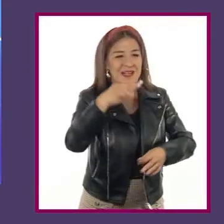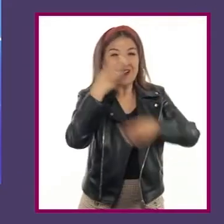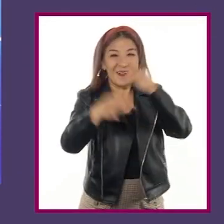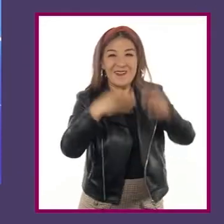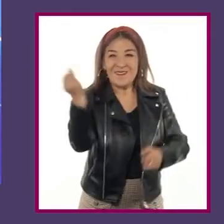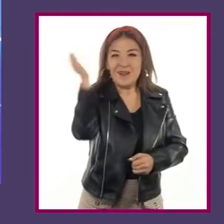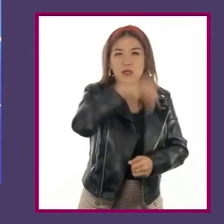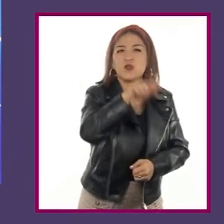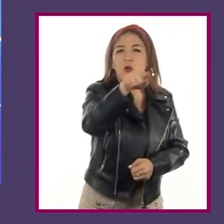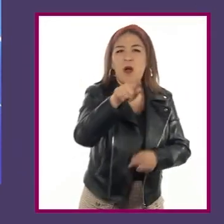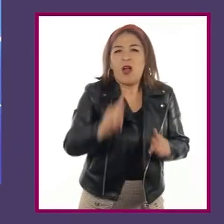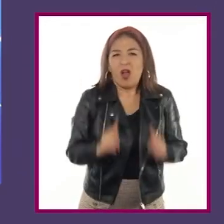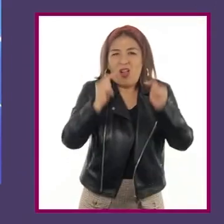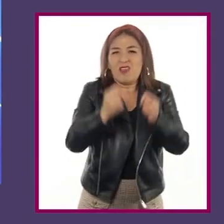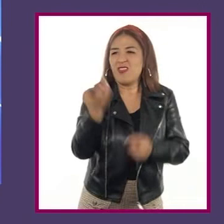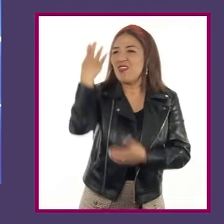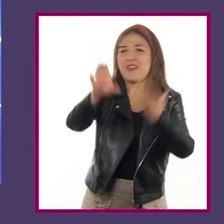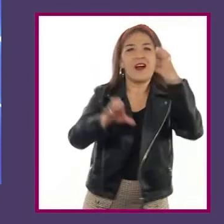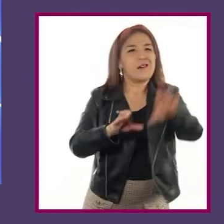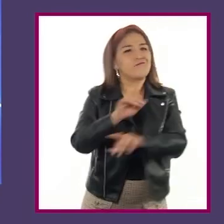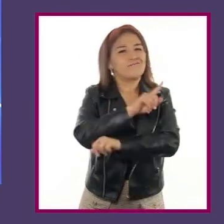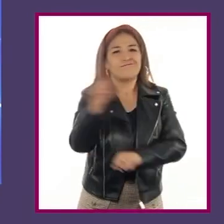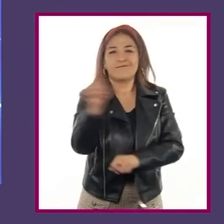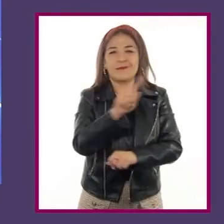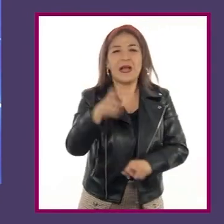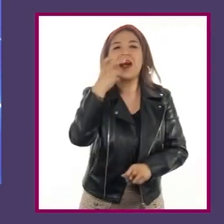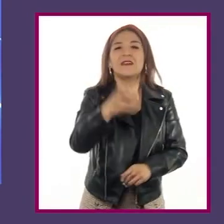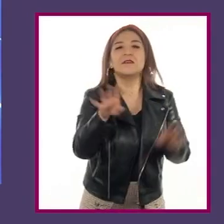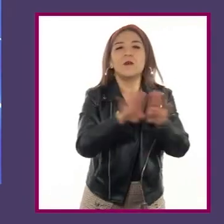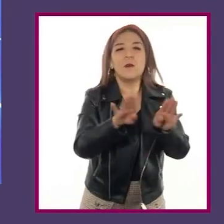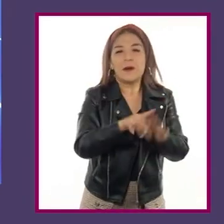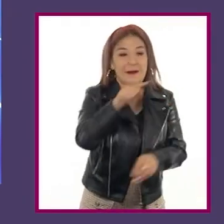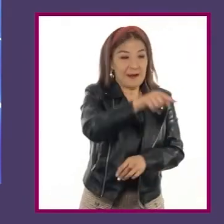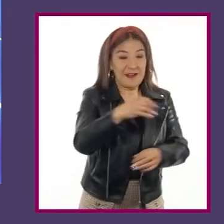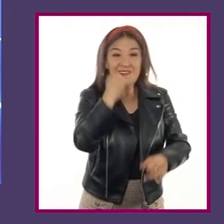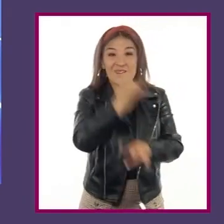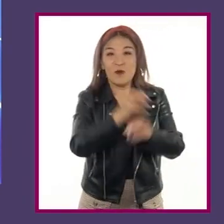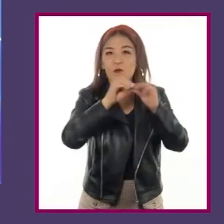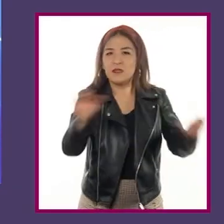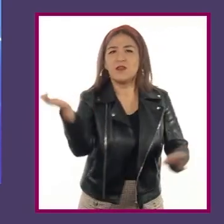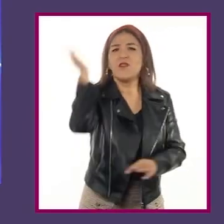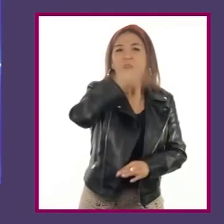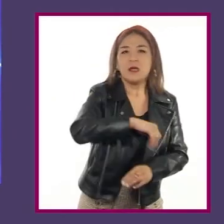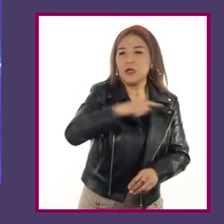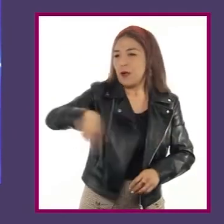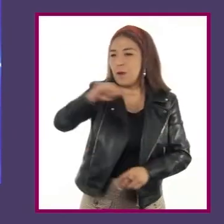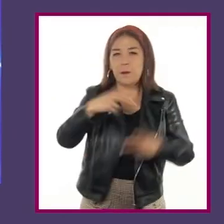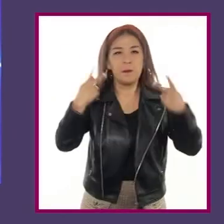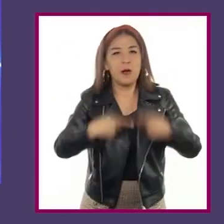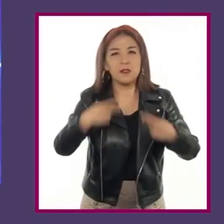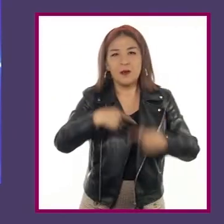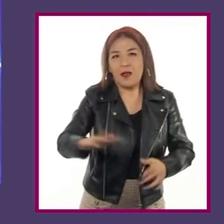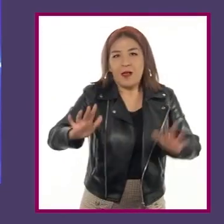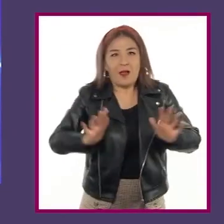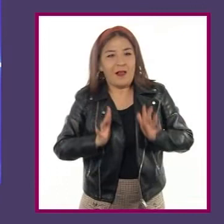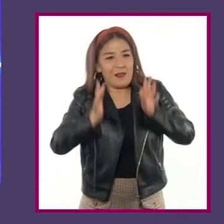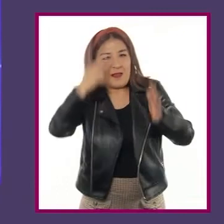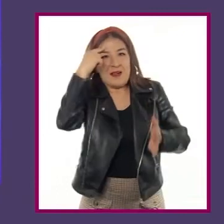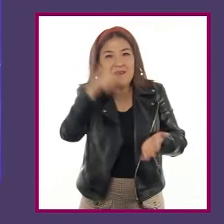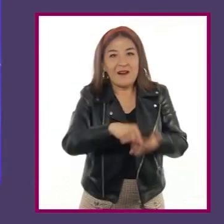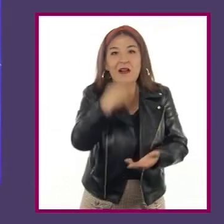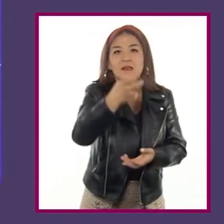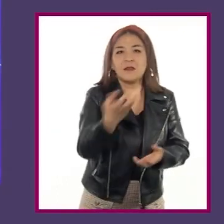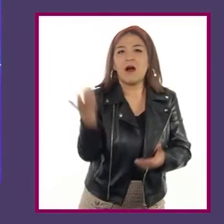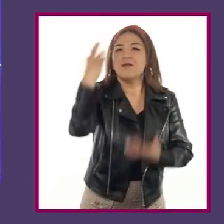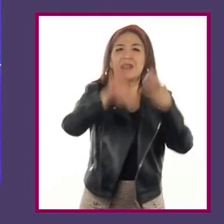Otro de los grandes problemas de la desinformación es la facilidad con la que la información falsa se difunde. No en vano se denominan fake